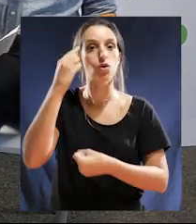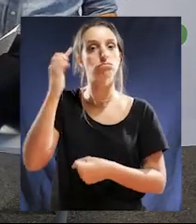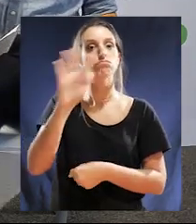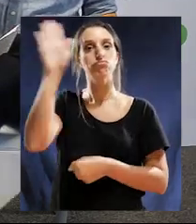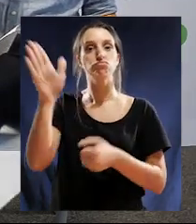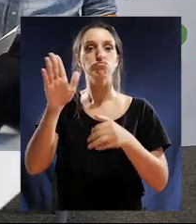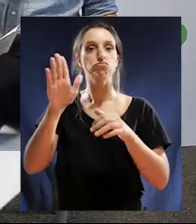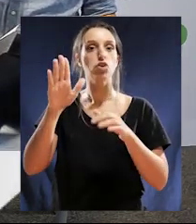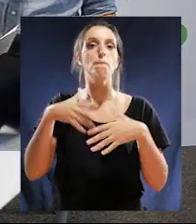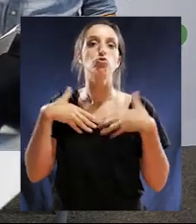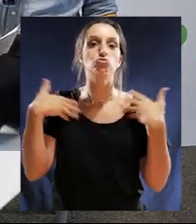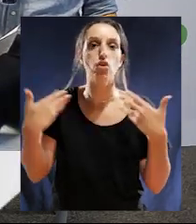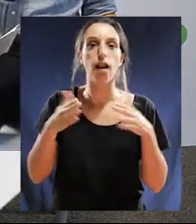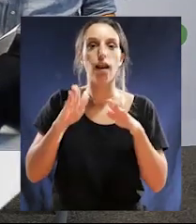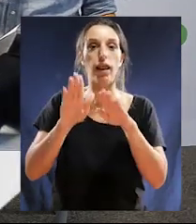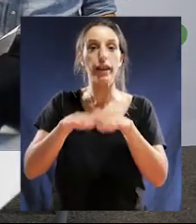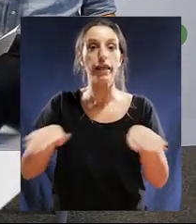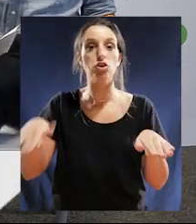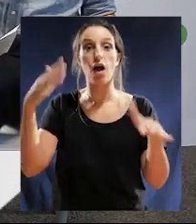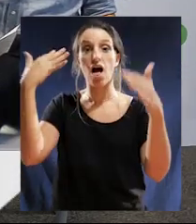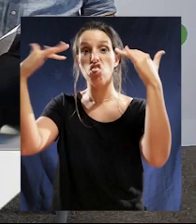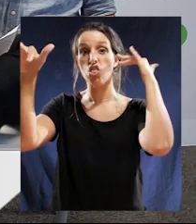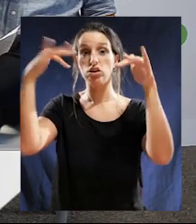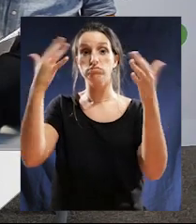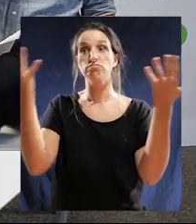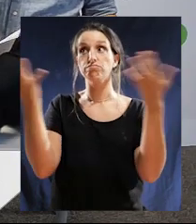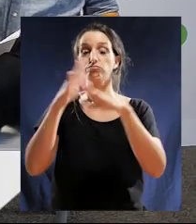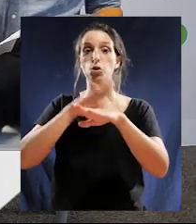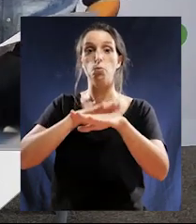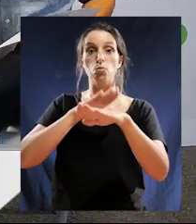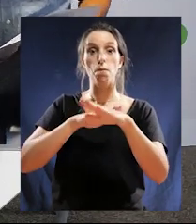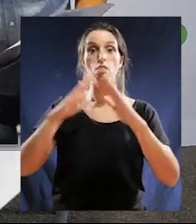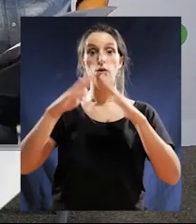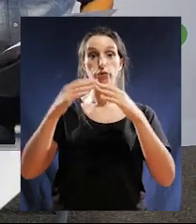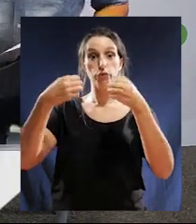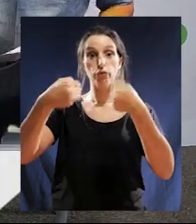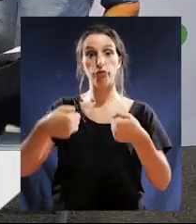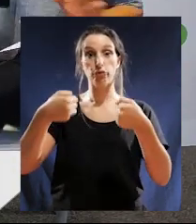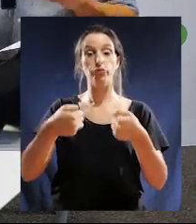para niños niñas y adolescentes durante la frontera